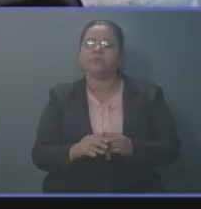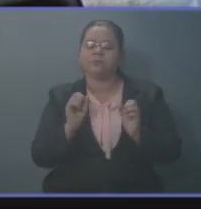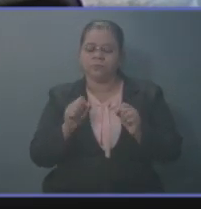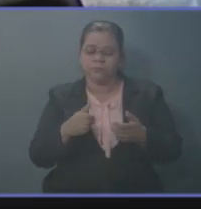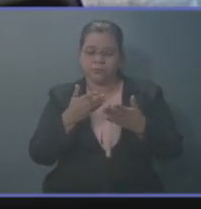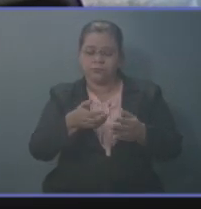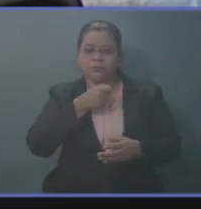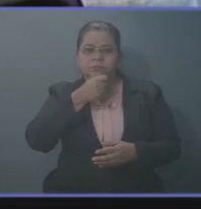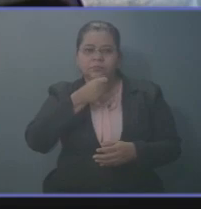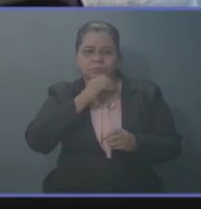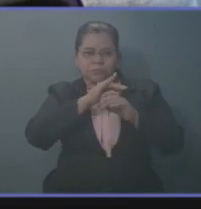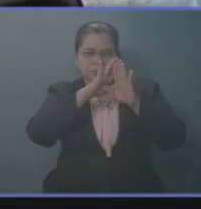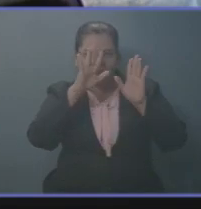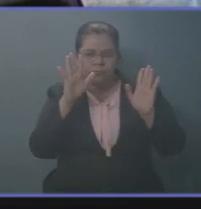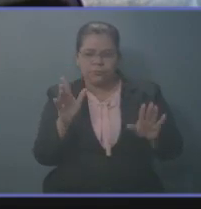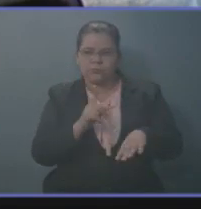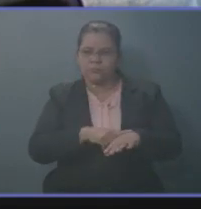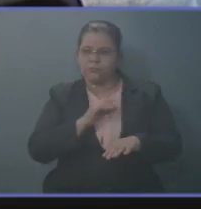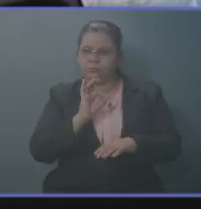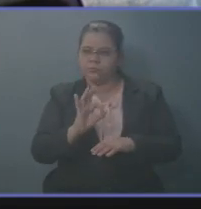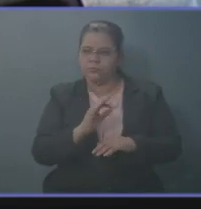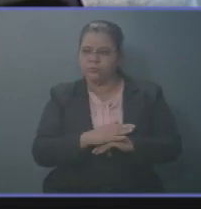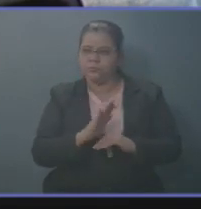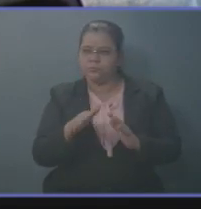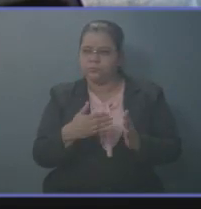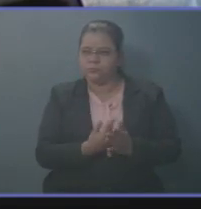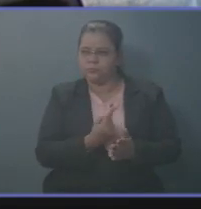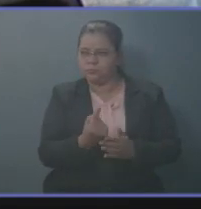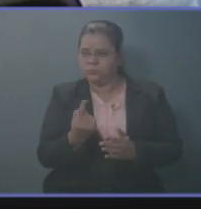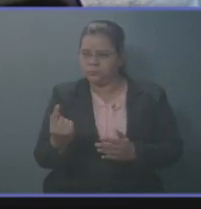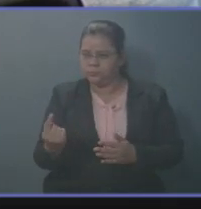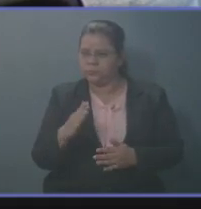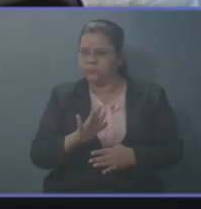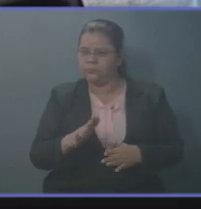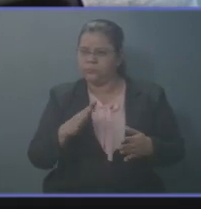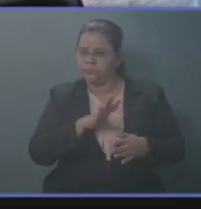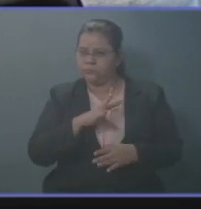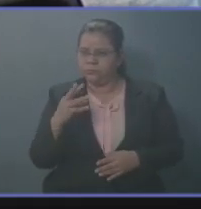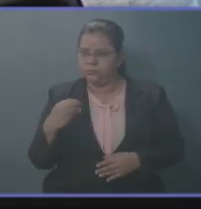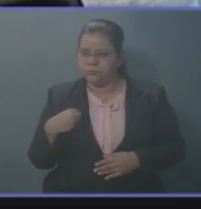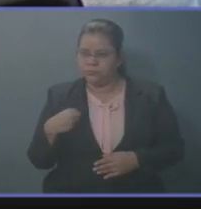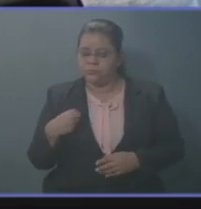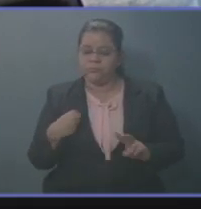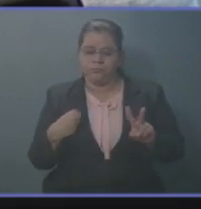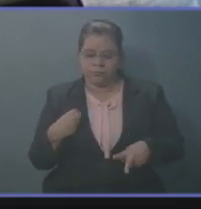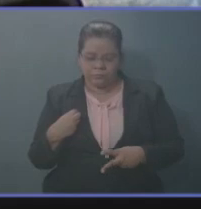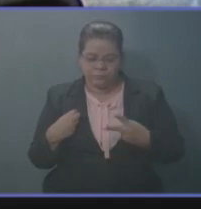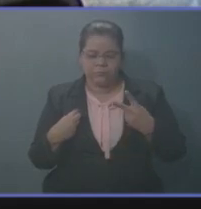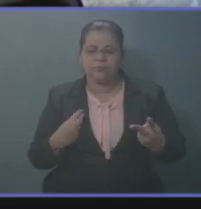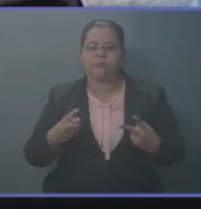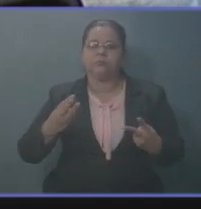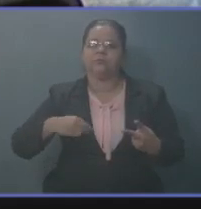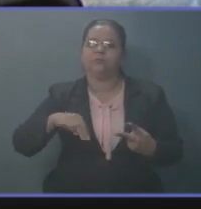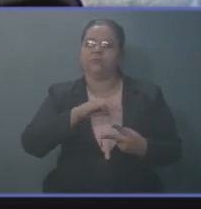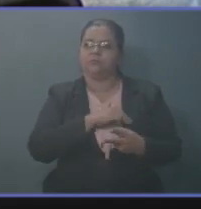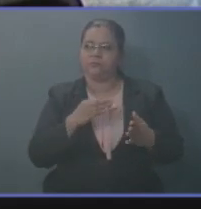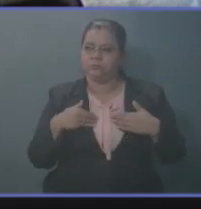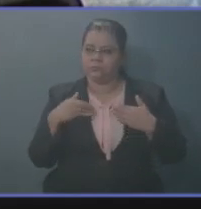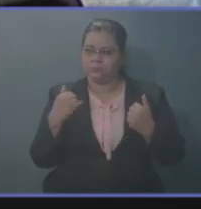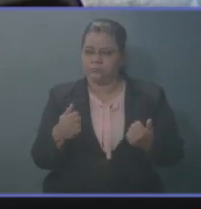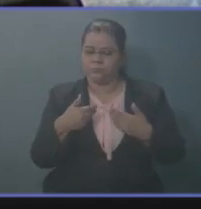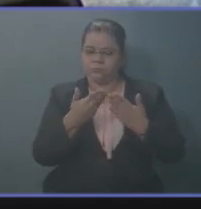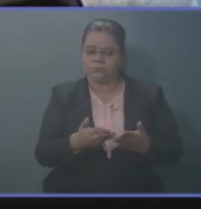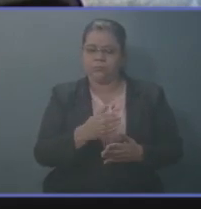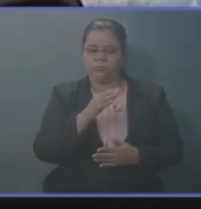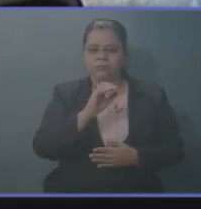brindar información clara y oportuna exclusivamente al paciente y sus familiares. 2. El Ministerio de Salud deberá remitir a la Procuraduría para la